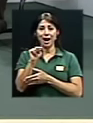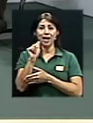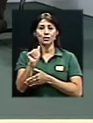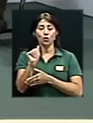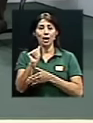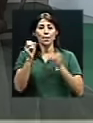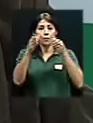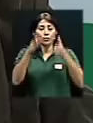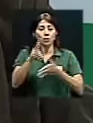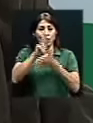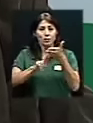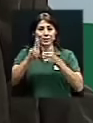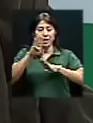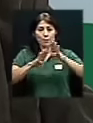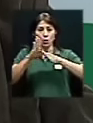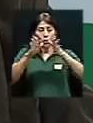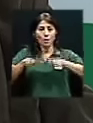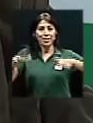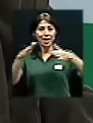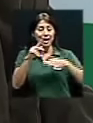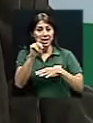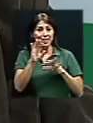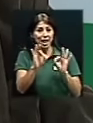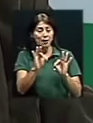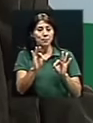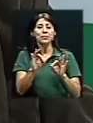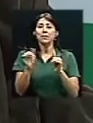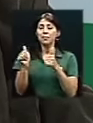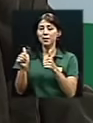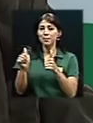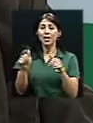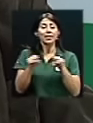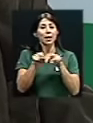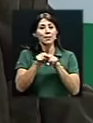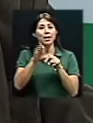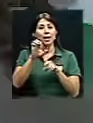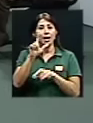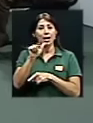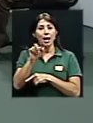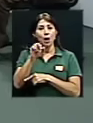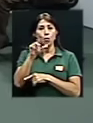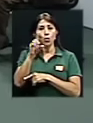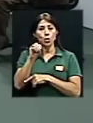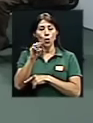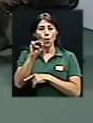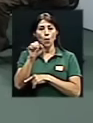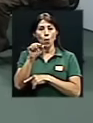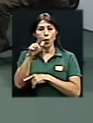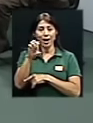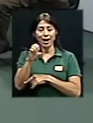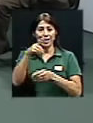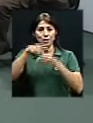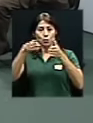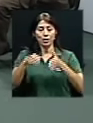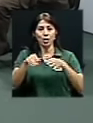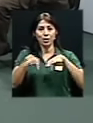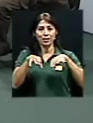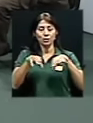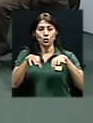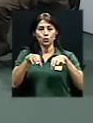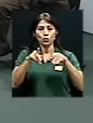¿Qué tal, Alan? Bien, bien. También nos acompaña Claudio Monge, que es diputado de Acción Ciudadana. Buenas noches, muchas